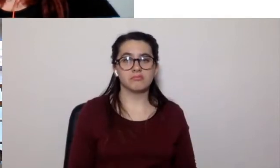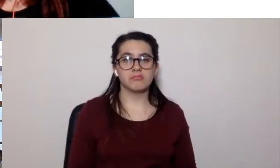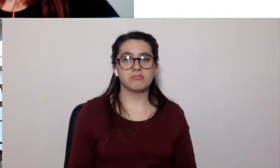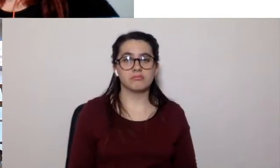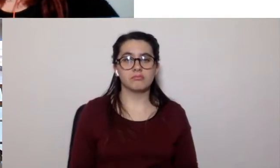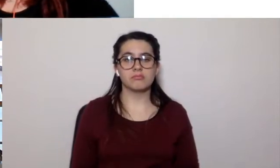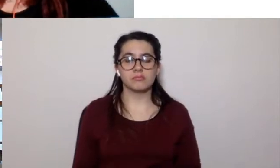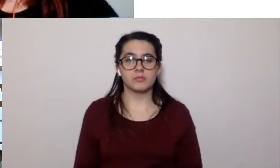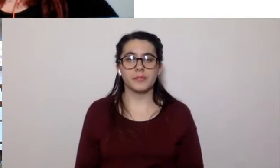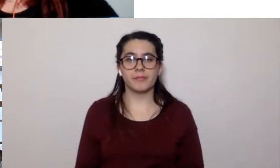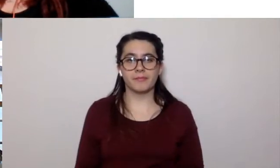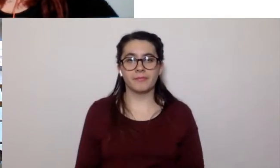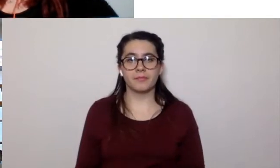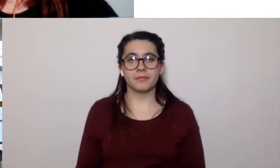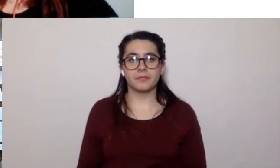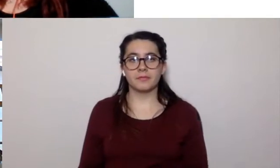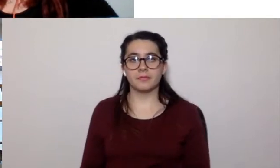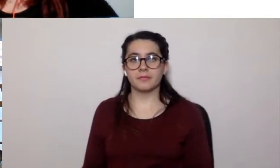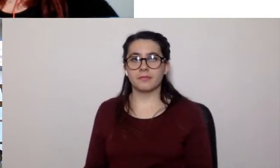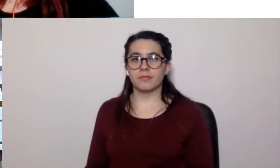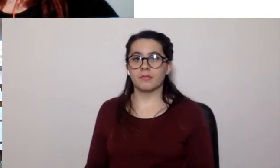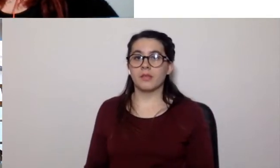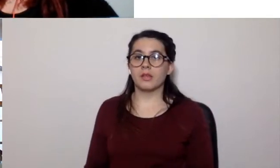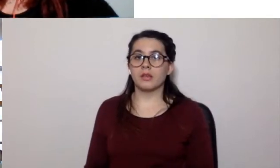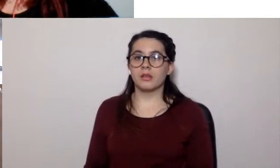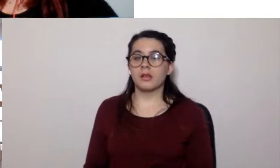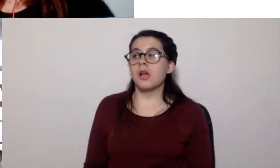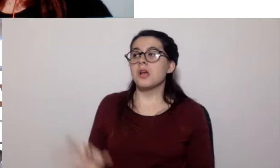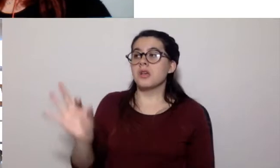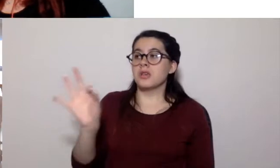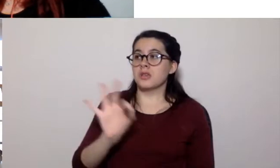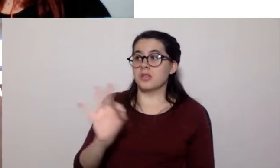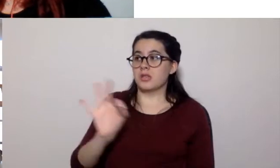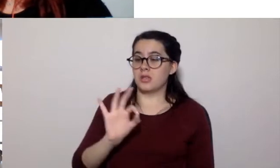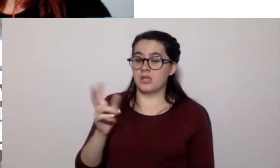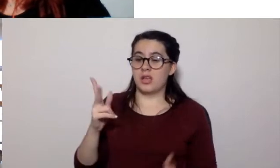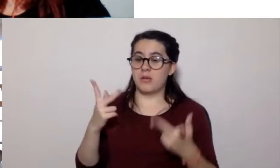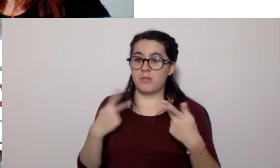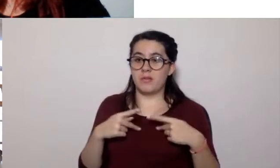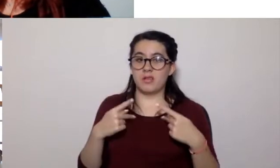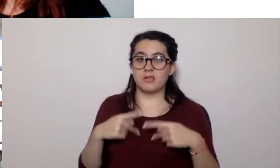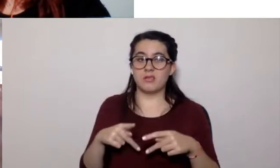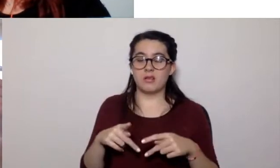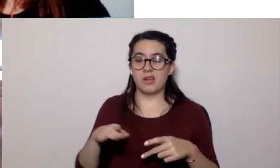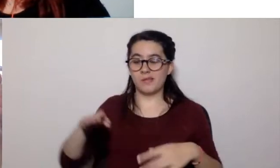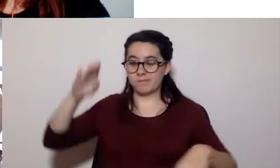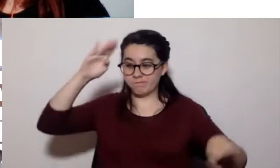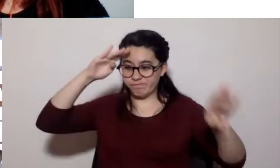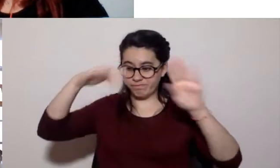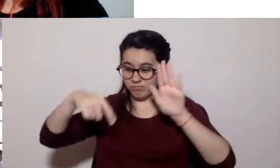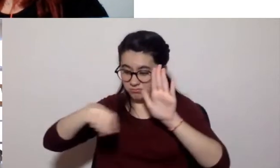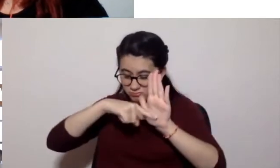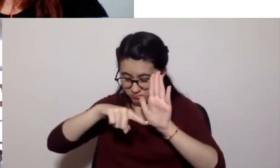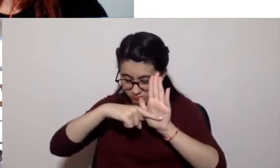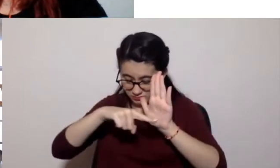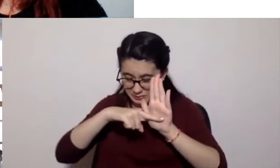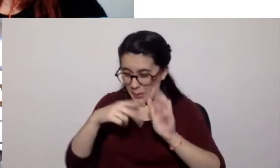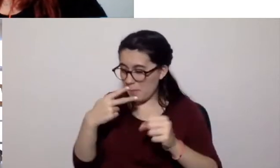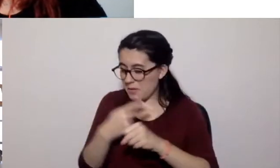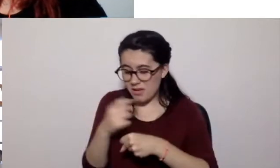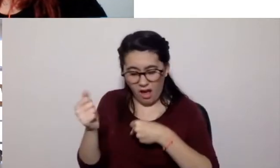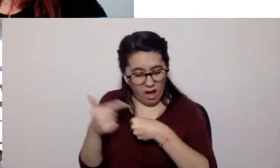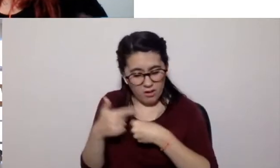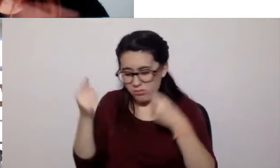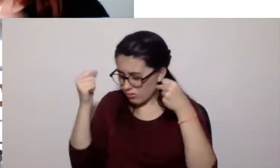¿no? Que tanto le insisto, o sea, tanto pensaste que algo le va a pasar a tu hija y tanto